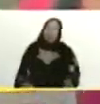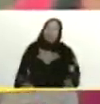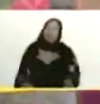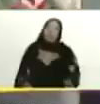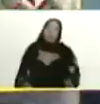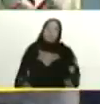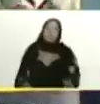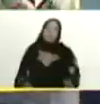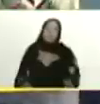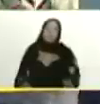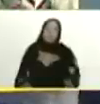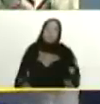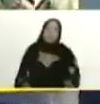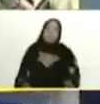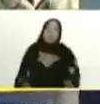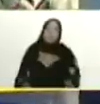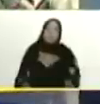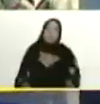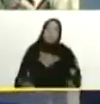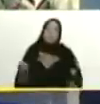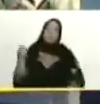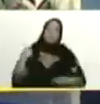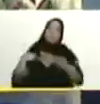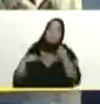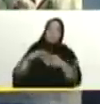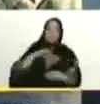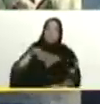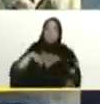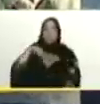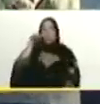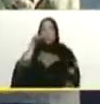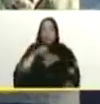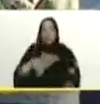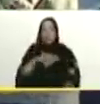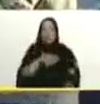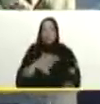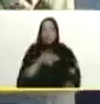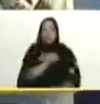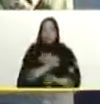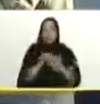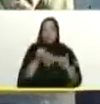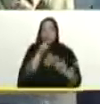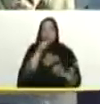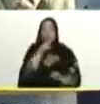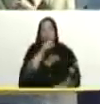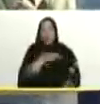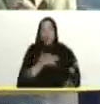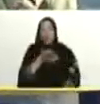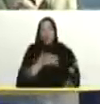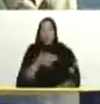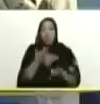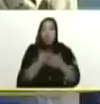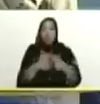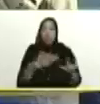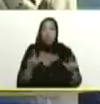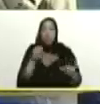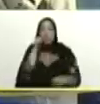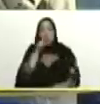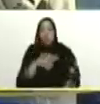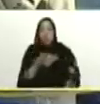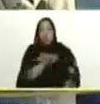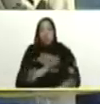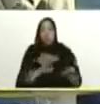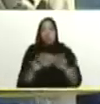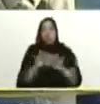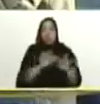nuestro pueblo para la defensa territorial, para la defensa de la independencia y la soberanía nacional. Pueblo